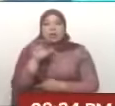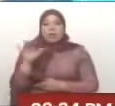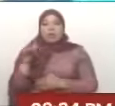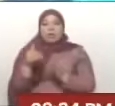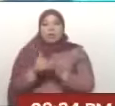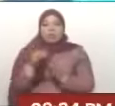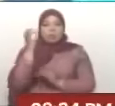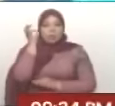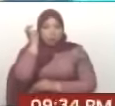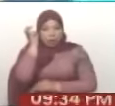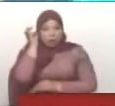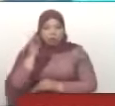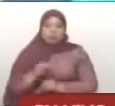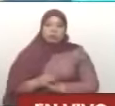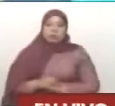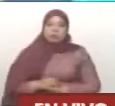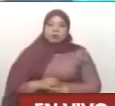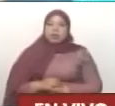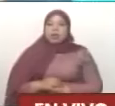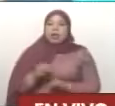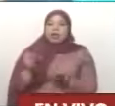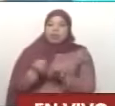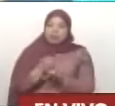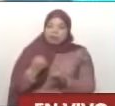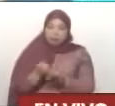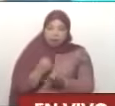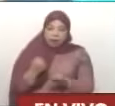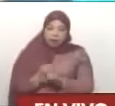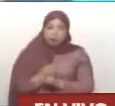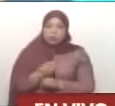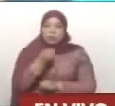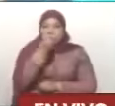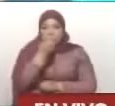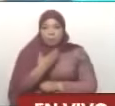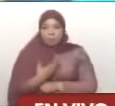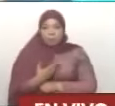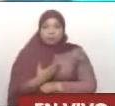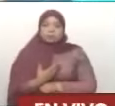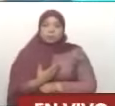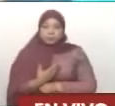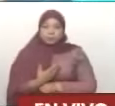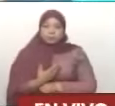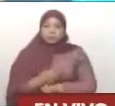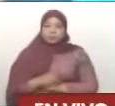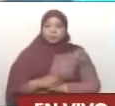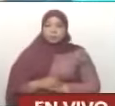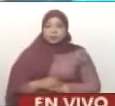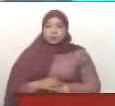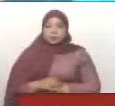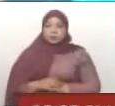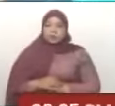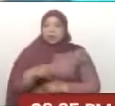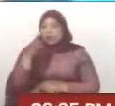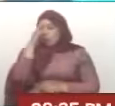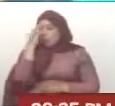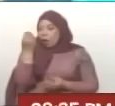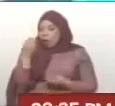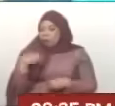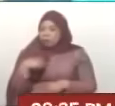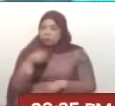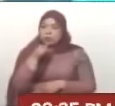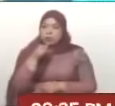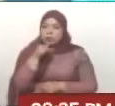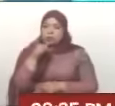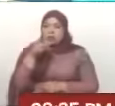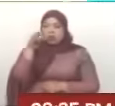5.038.586 mujeres. Mucho trabajo, muchachas. ¿Ah? Dedíquense a cuerpo entero,